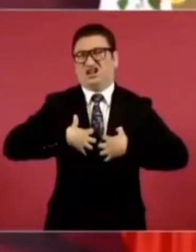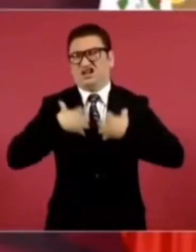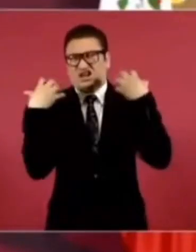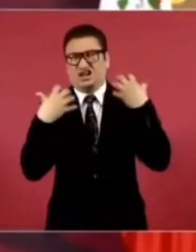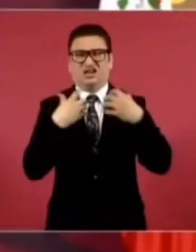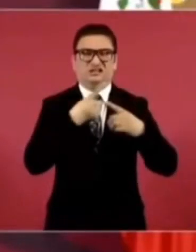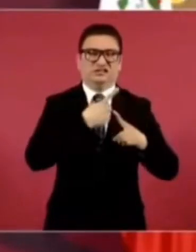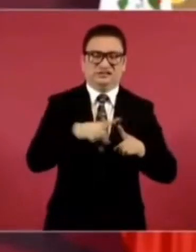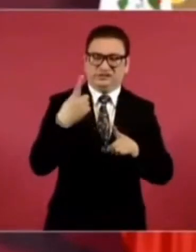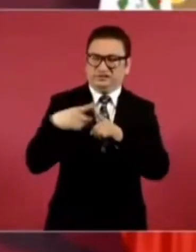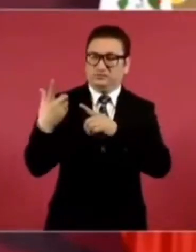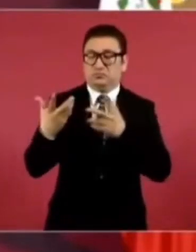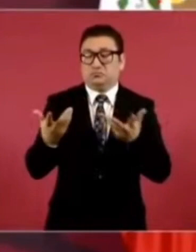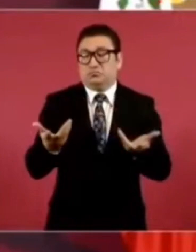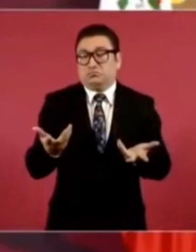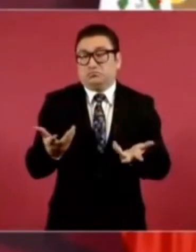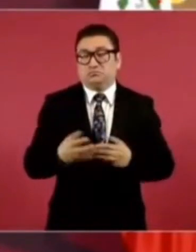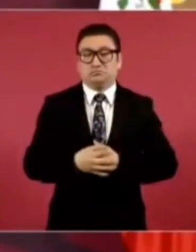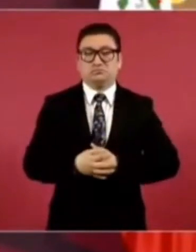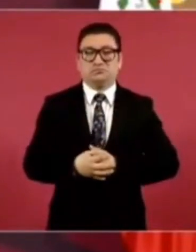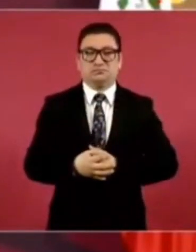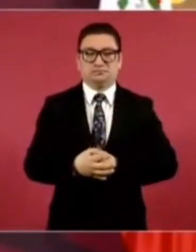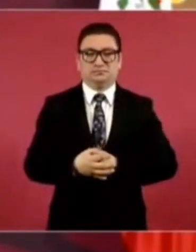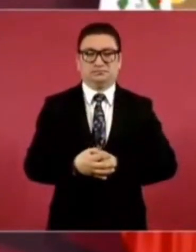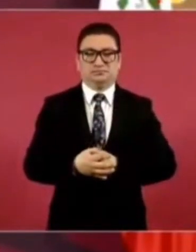Y cada vez